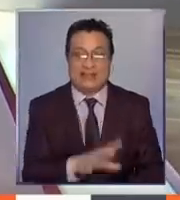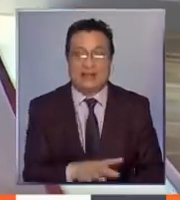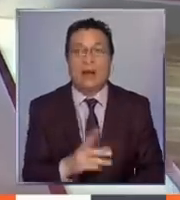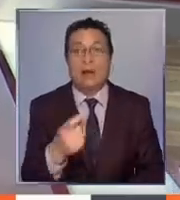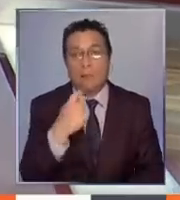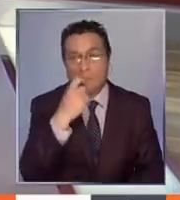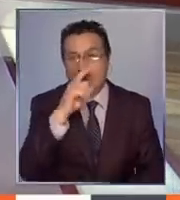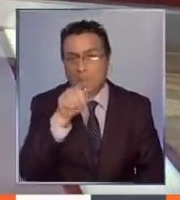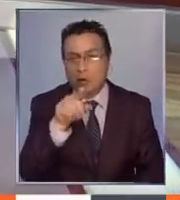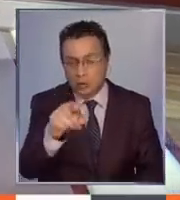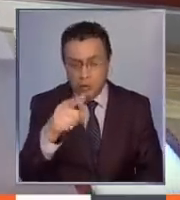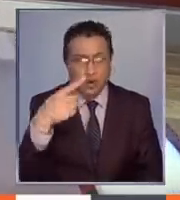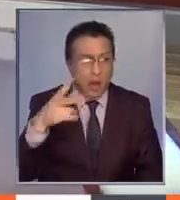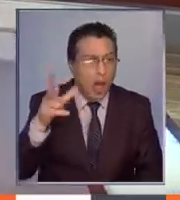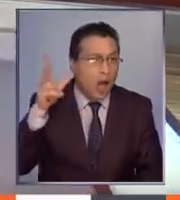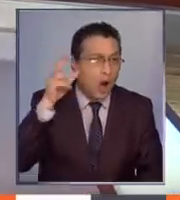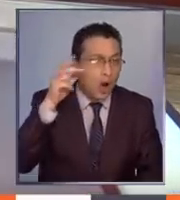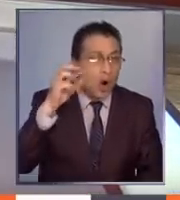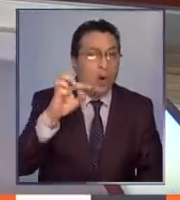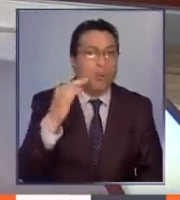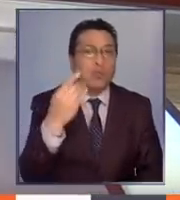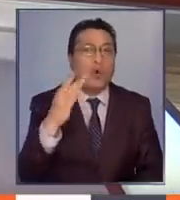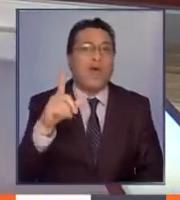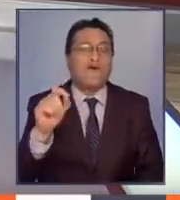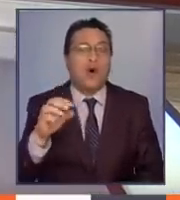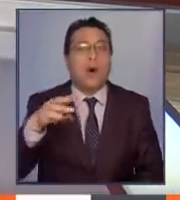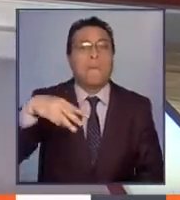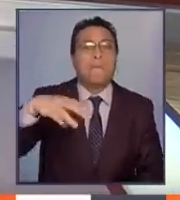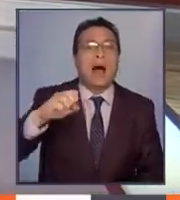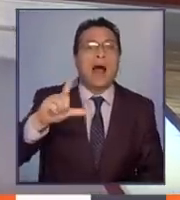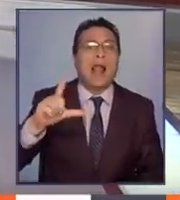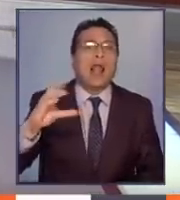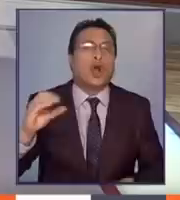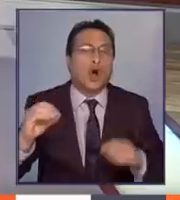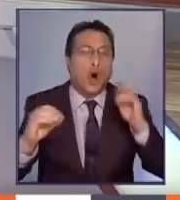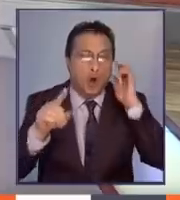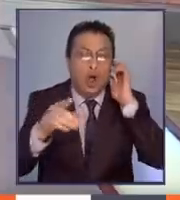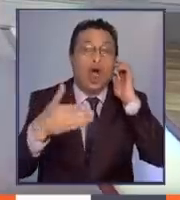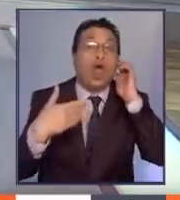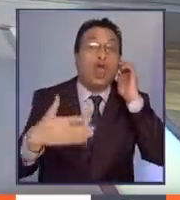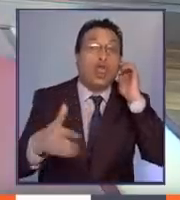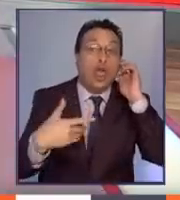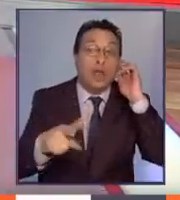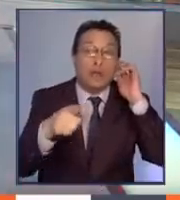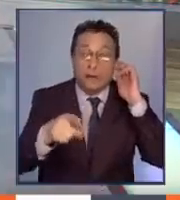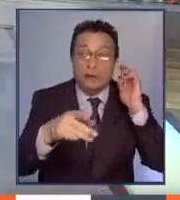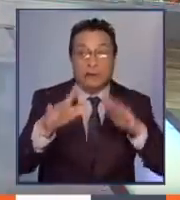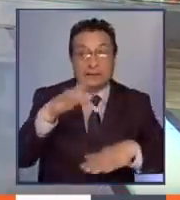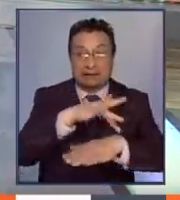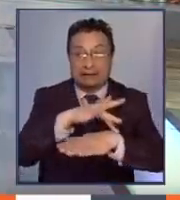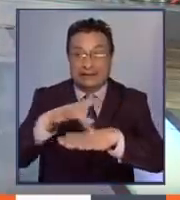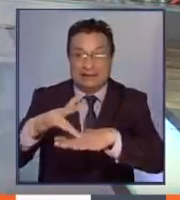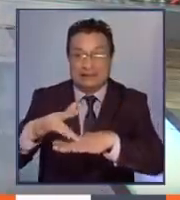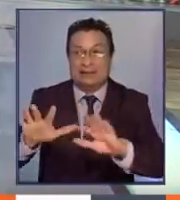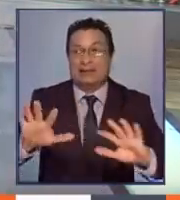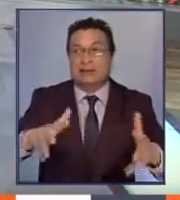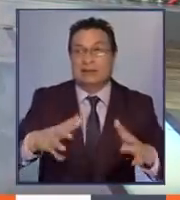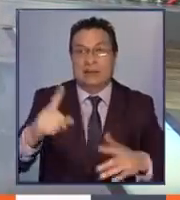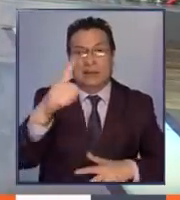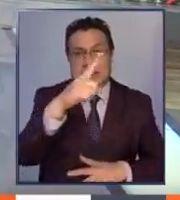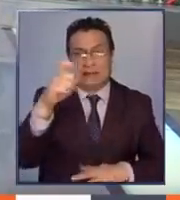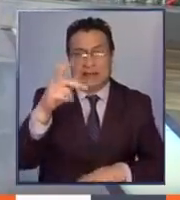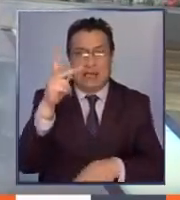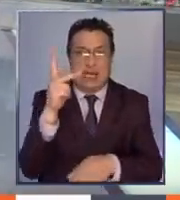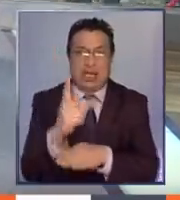Pregunta, ¿ha escuchado hablar del pueblo de Malco? Mire, queda ubicado en pleno desierto, a casi 100